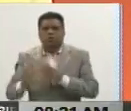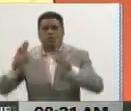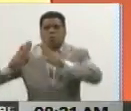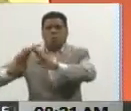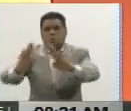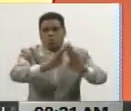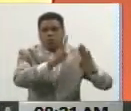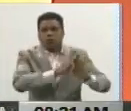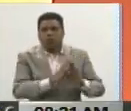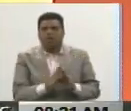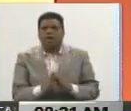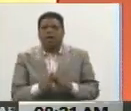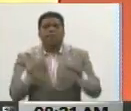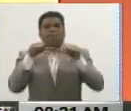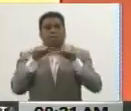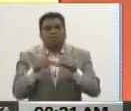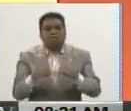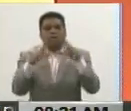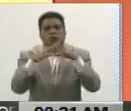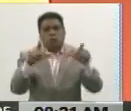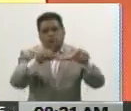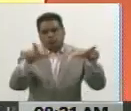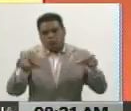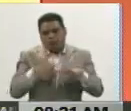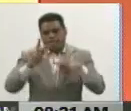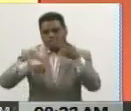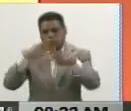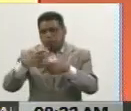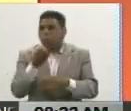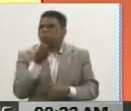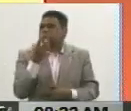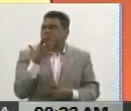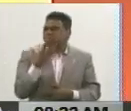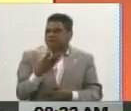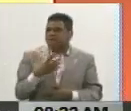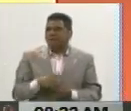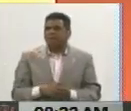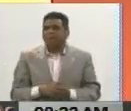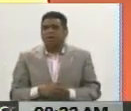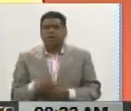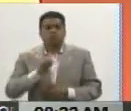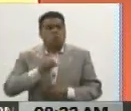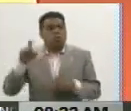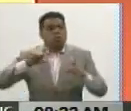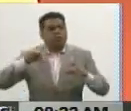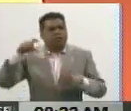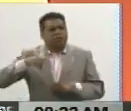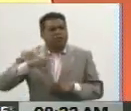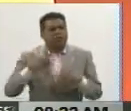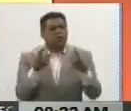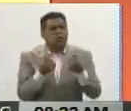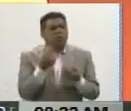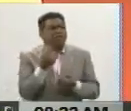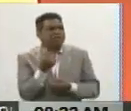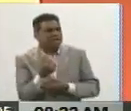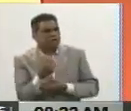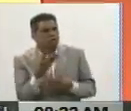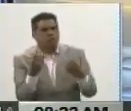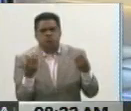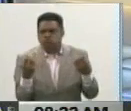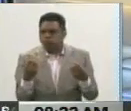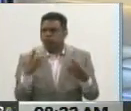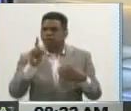para poder establecer espacios de producción, que además es una dinámica que no necesita un exceso de recursos, sino más bien una gran